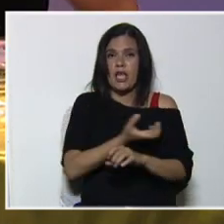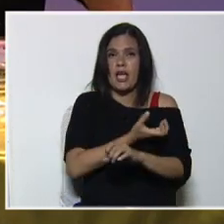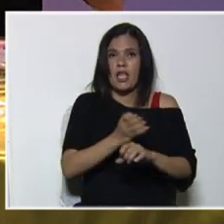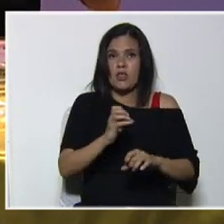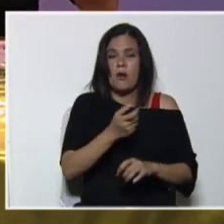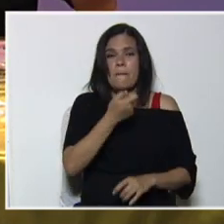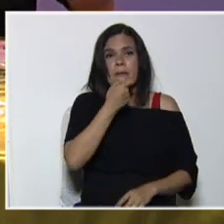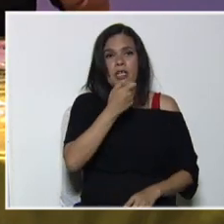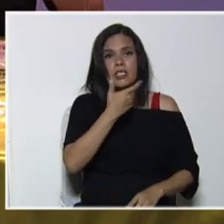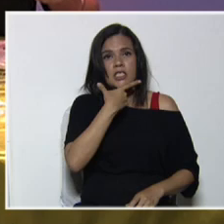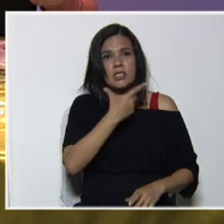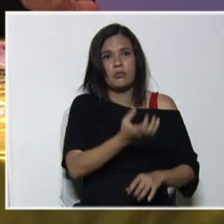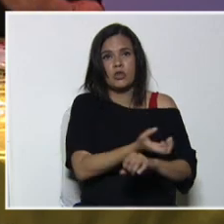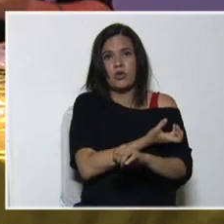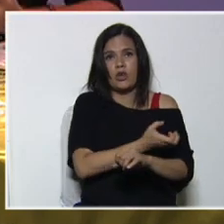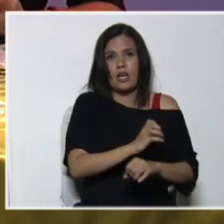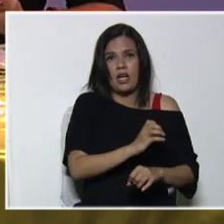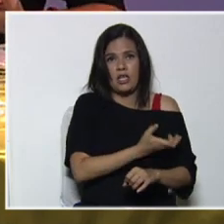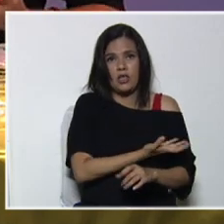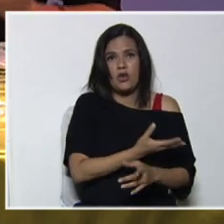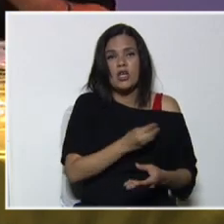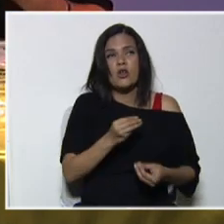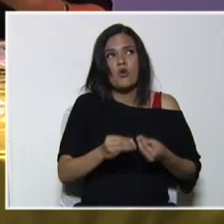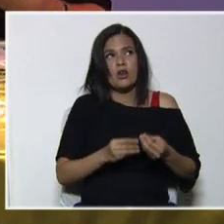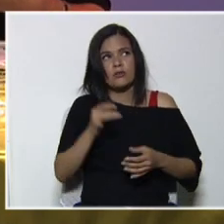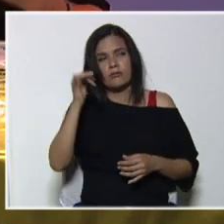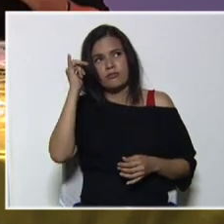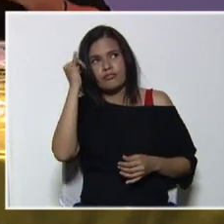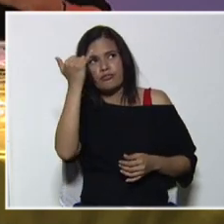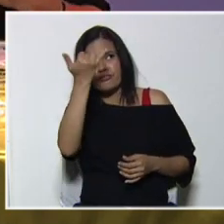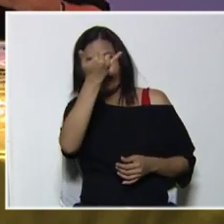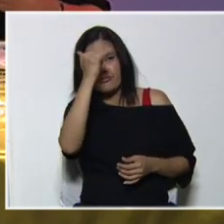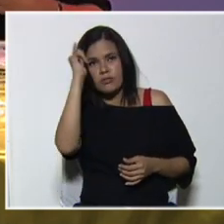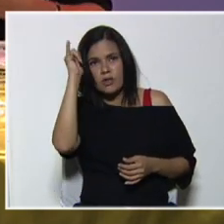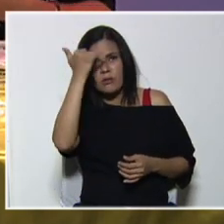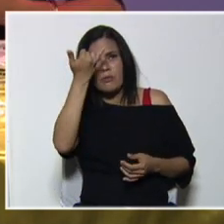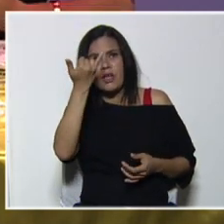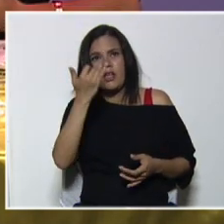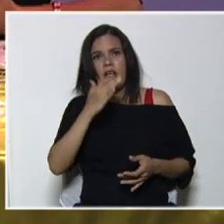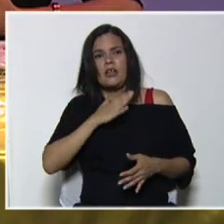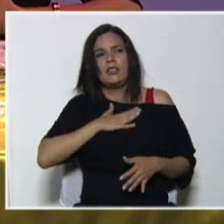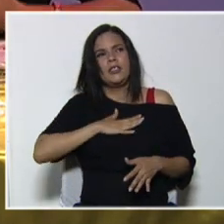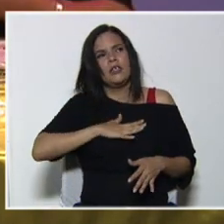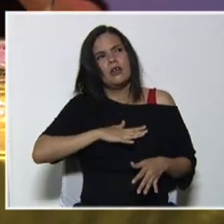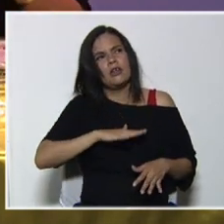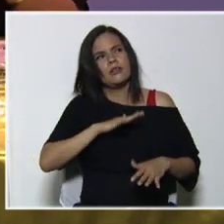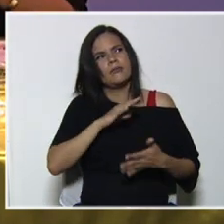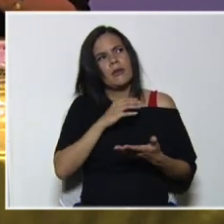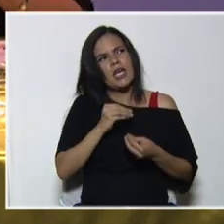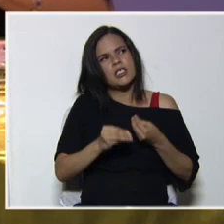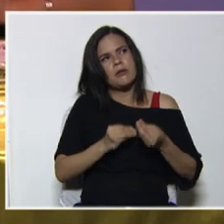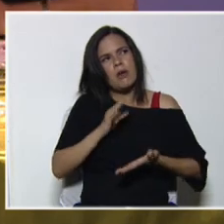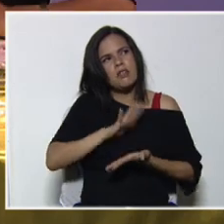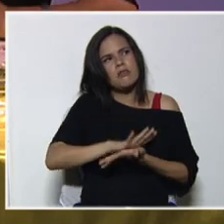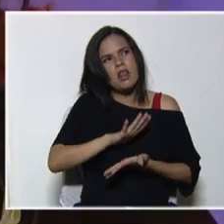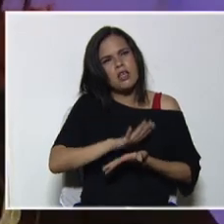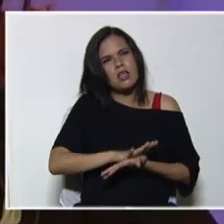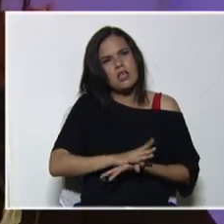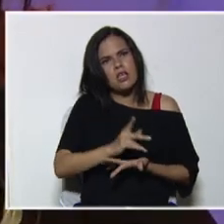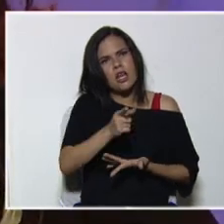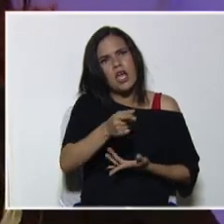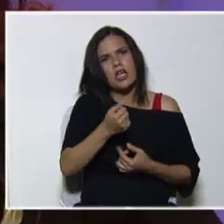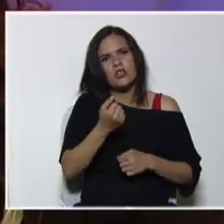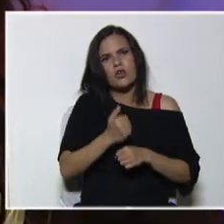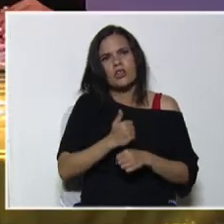cantos y las lavanderas los usaban para precisamente aliviar esa jornada tan pesada cuando iban a lavar las